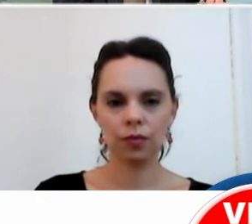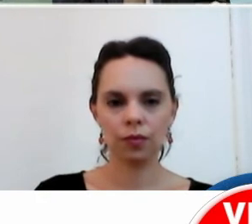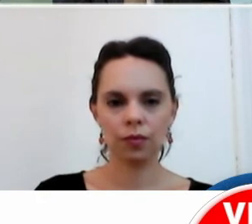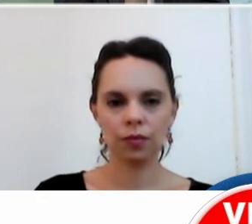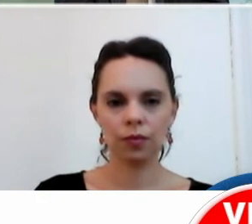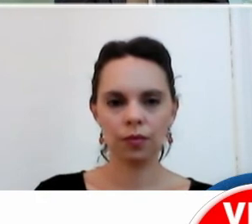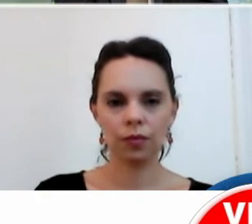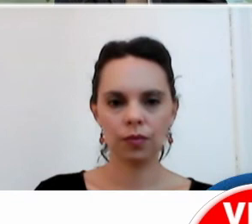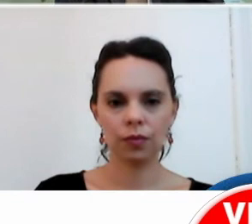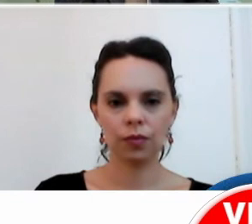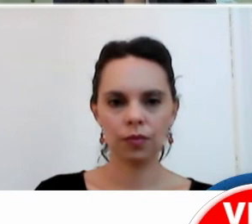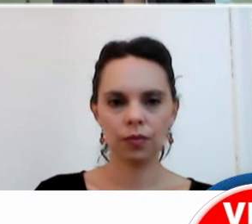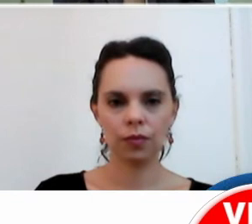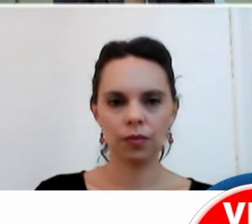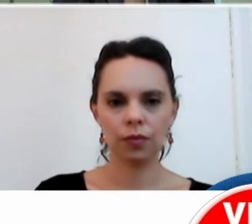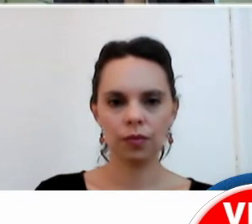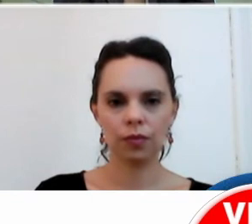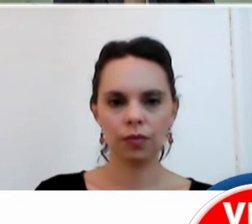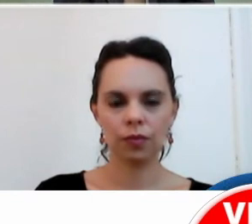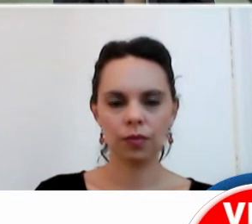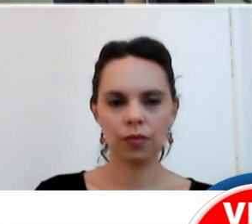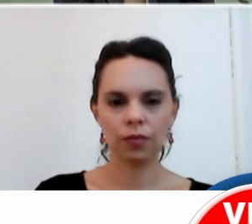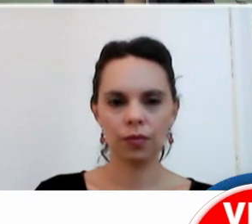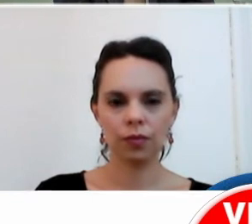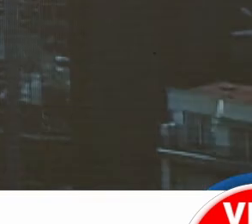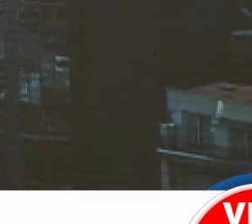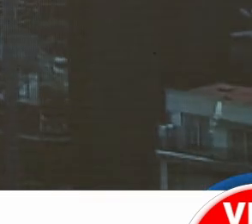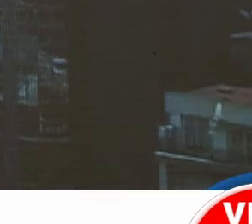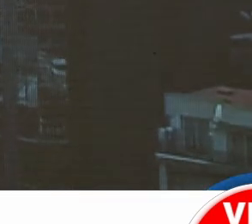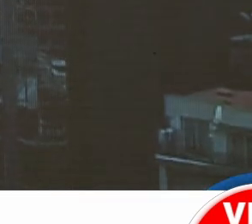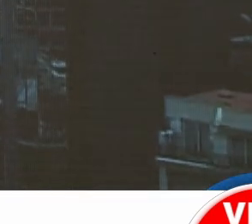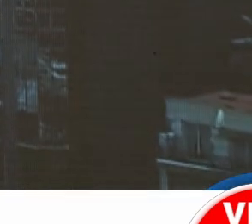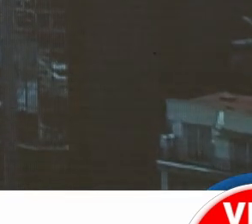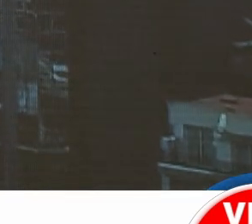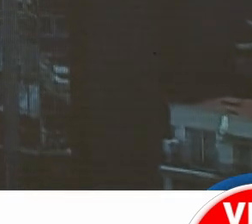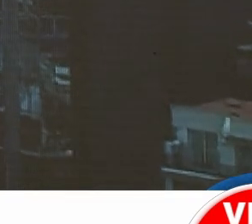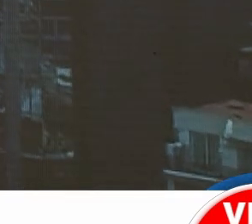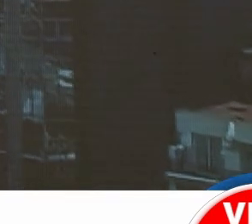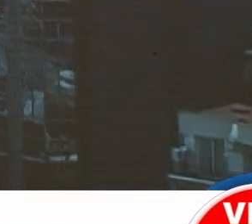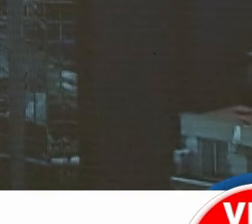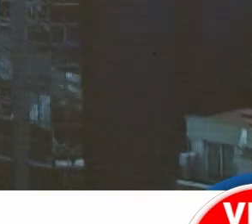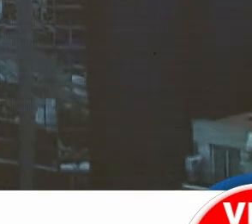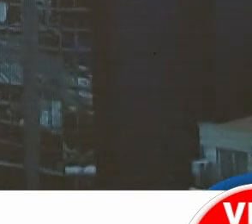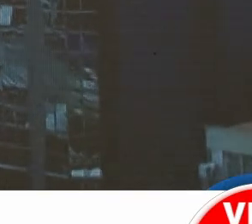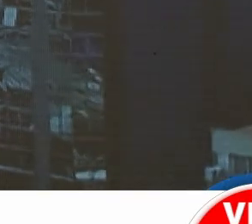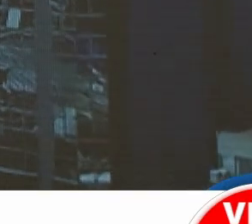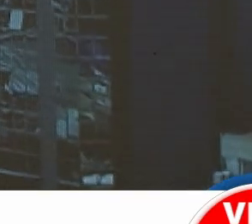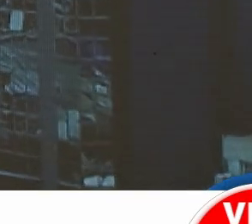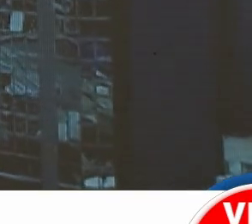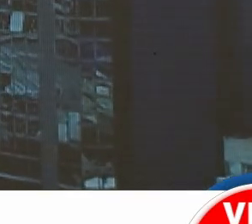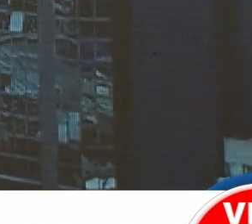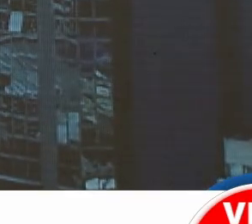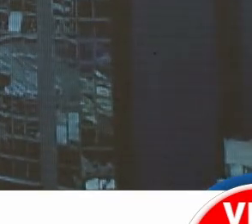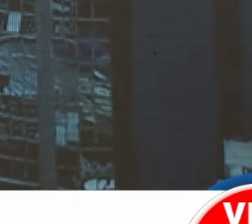pero ojalá, como decía antes y reitero, que pongamos primero a la Argentina y los graves problemas que tenemos,